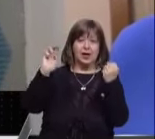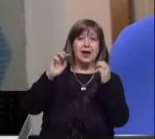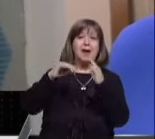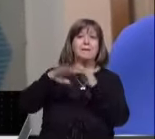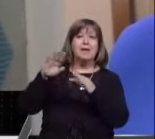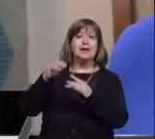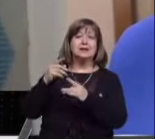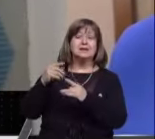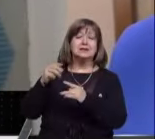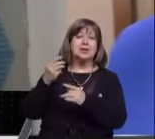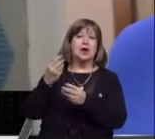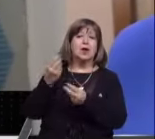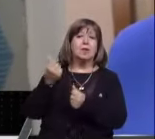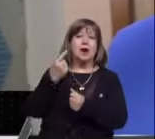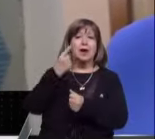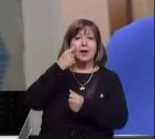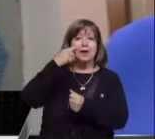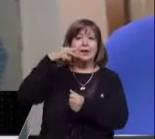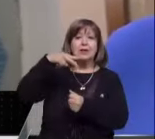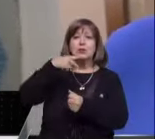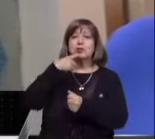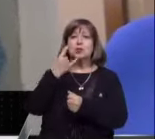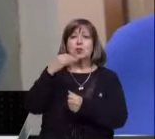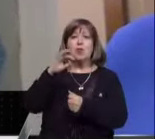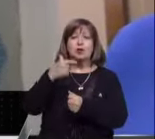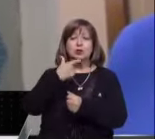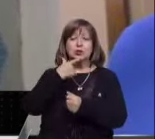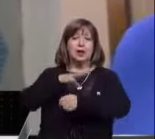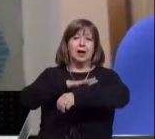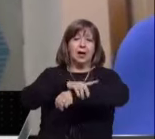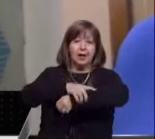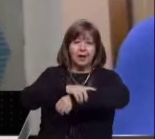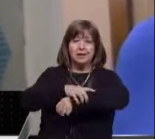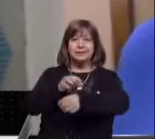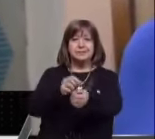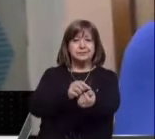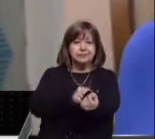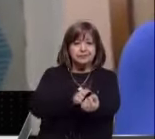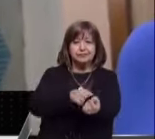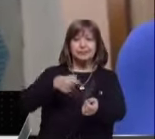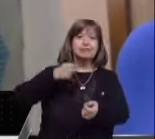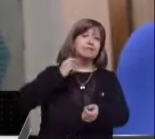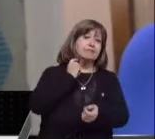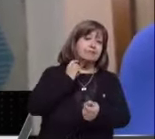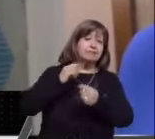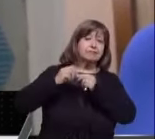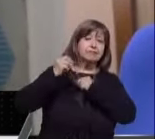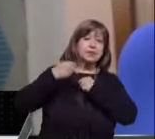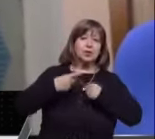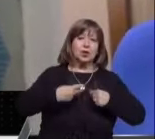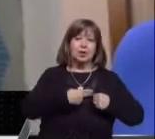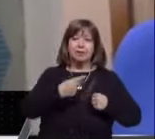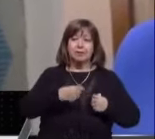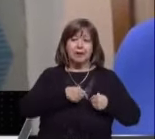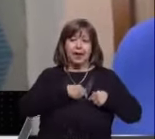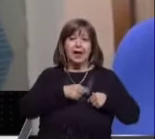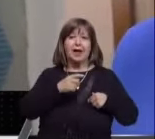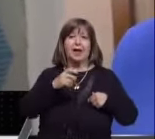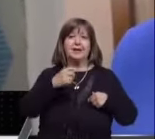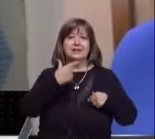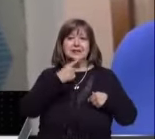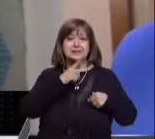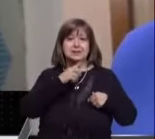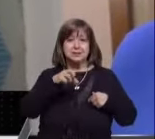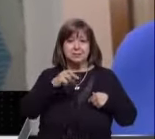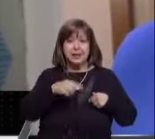gran mayoría del porcentaje, ha hecho que todo se vaya atrasando. Y la especulación del sector que provee los insumos médicos que tienen